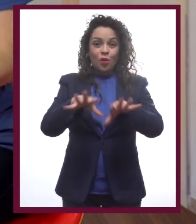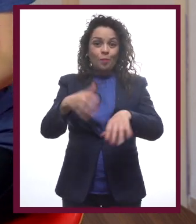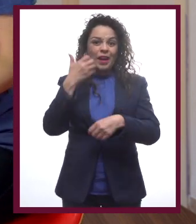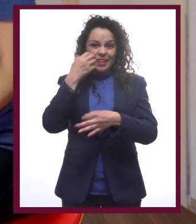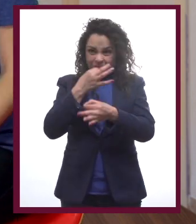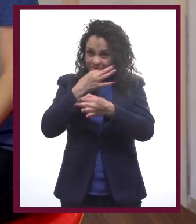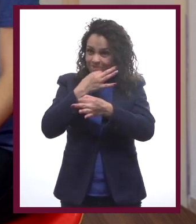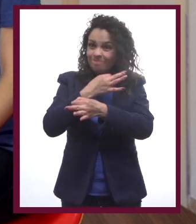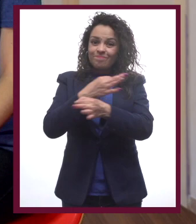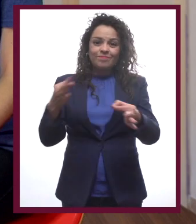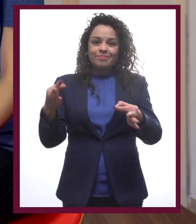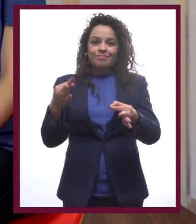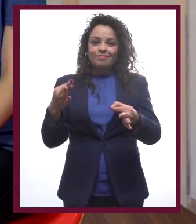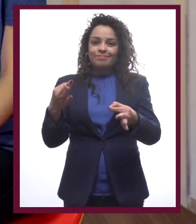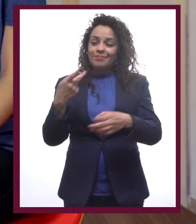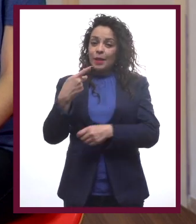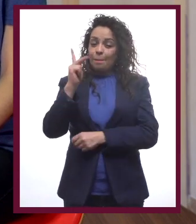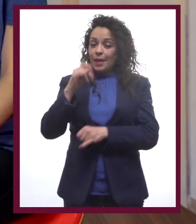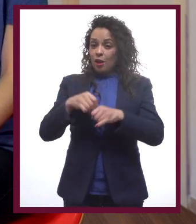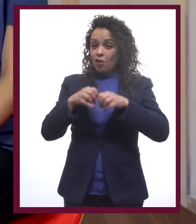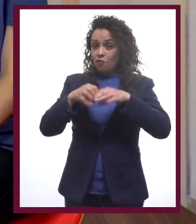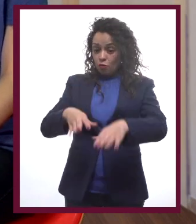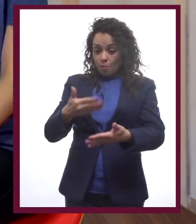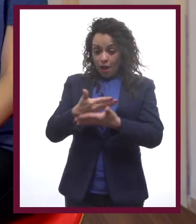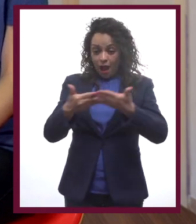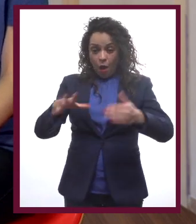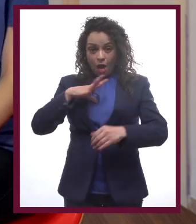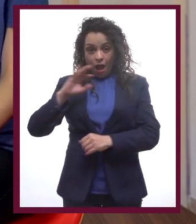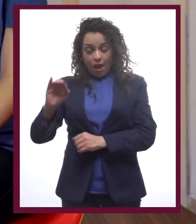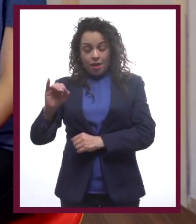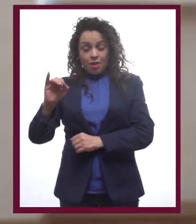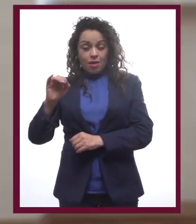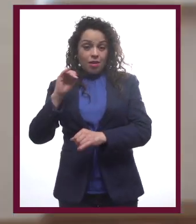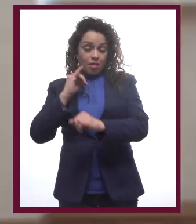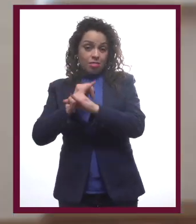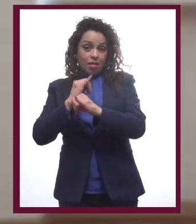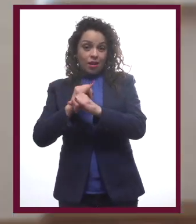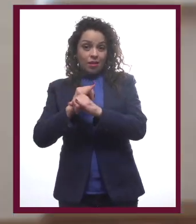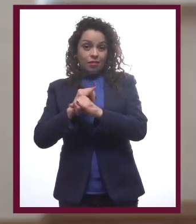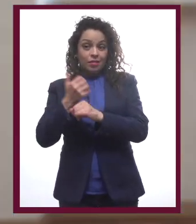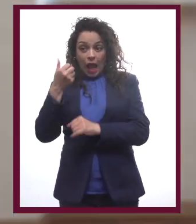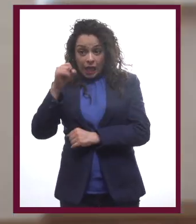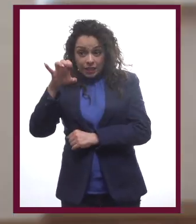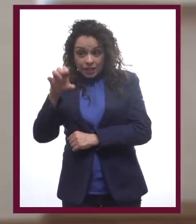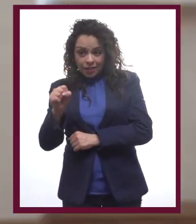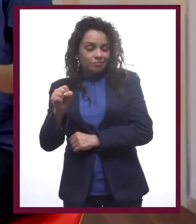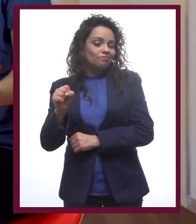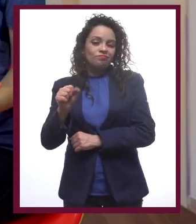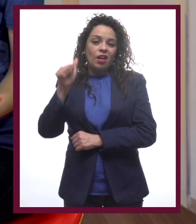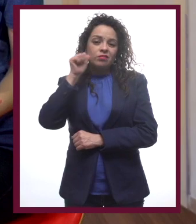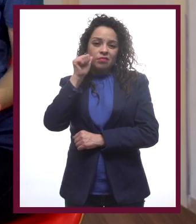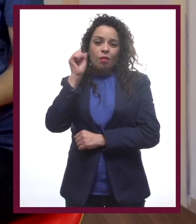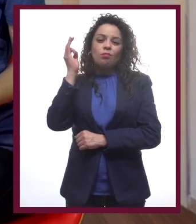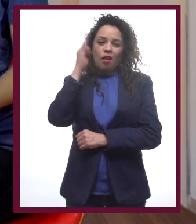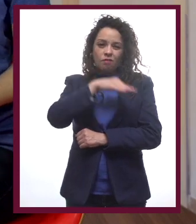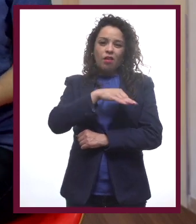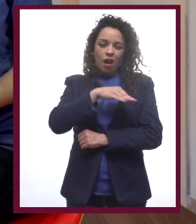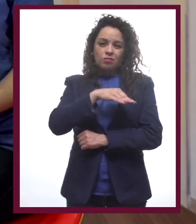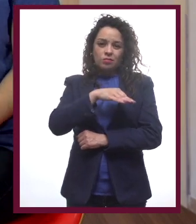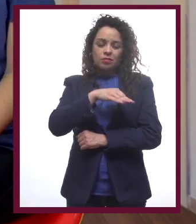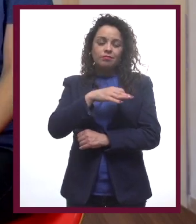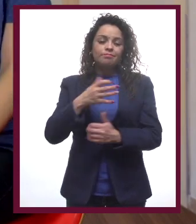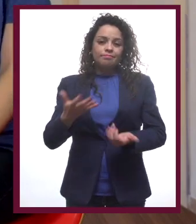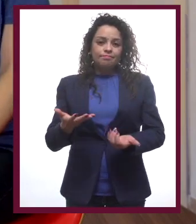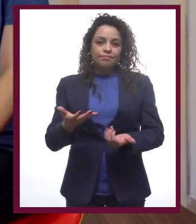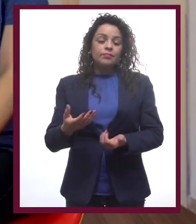publicar la nota. Pero la verdad es que la información en tiempos de Internet no siempre fluye así. Una de las principales